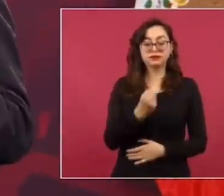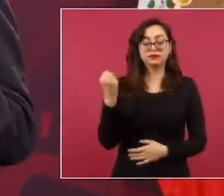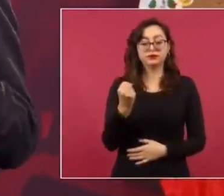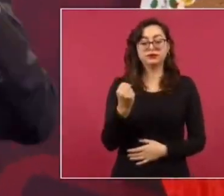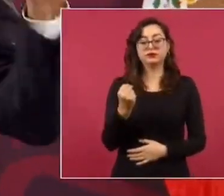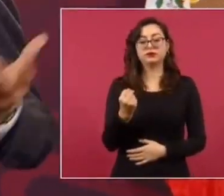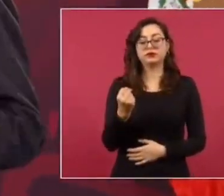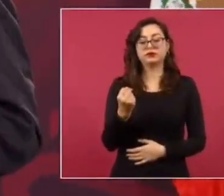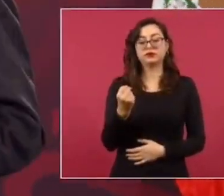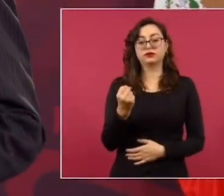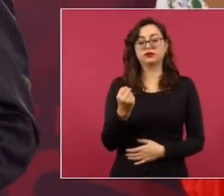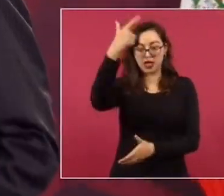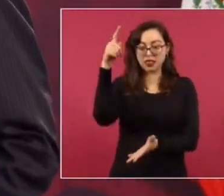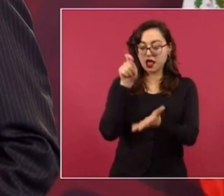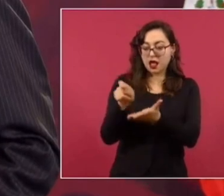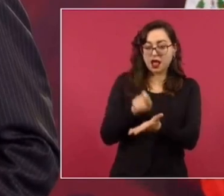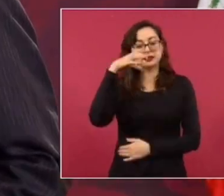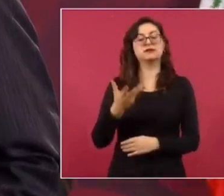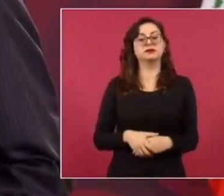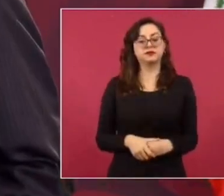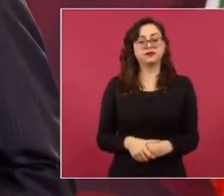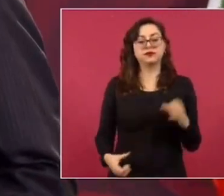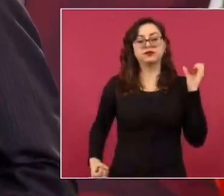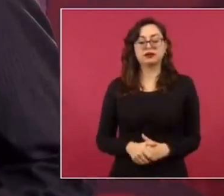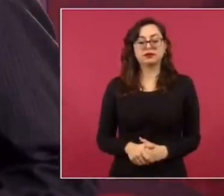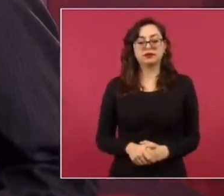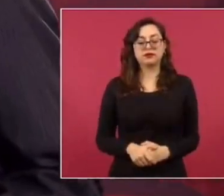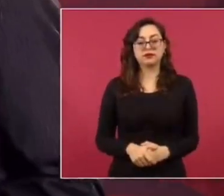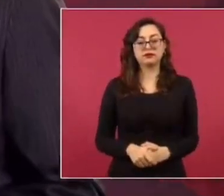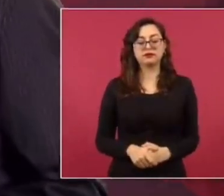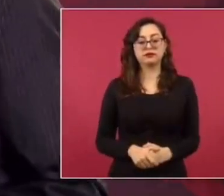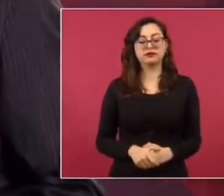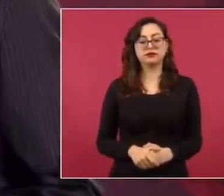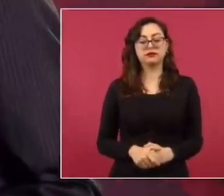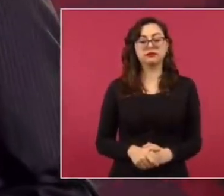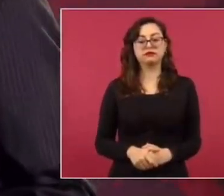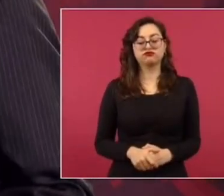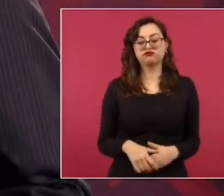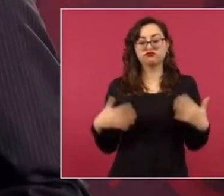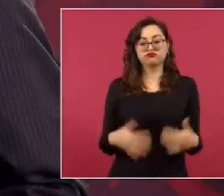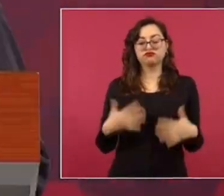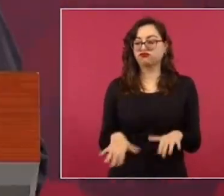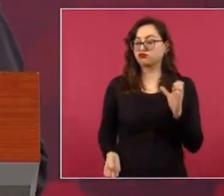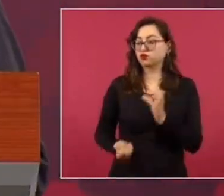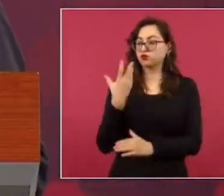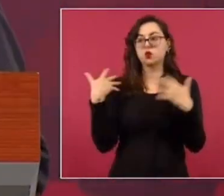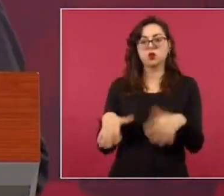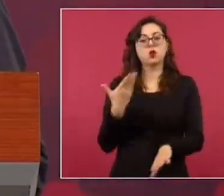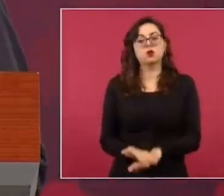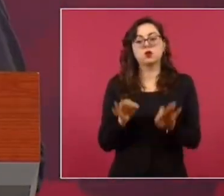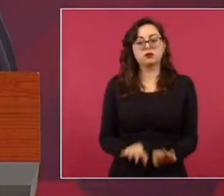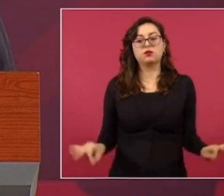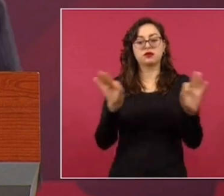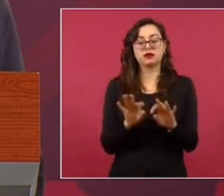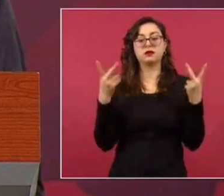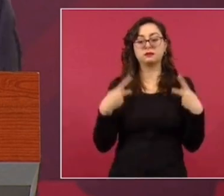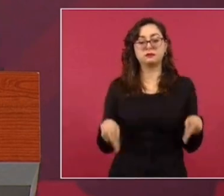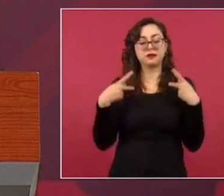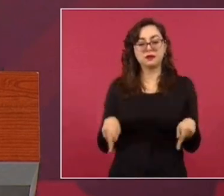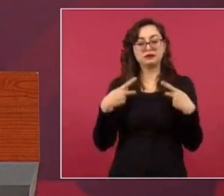nuevos escritores nuevos científicos nuevos artistas nada renovación importante de gente